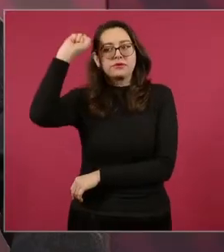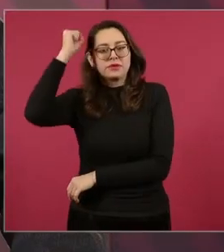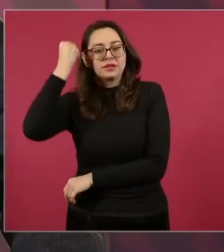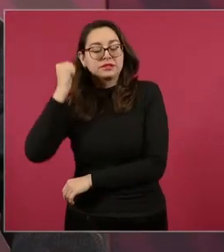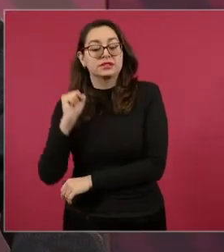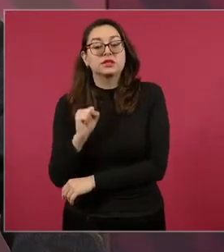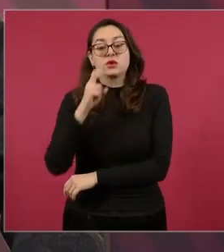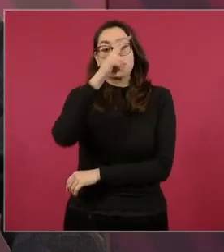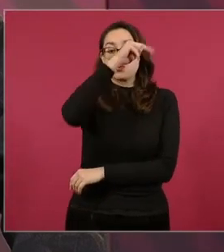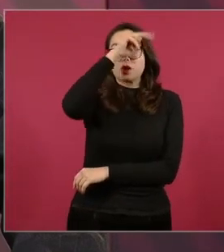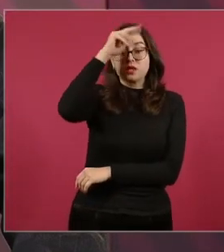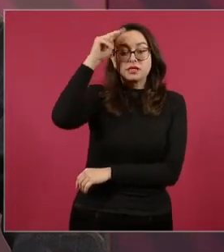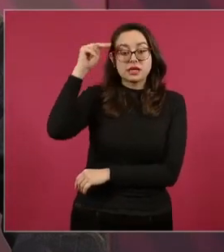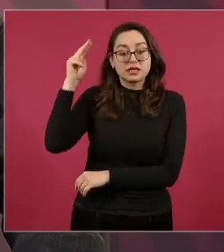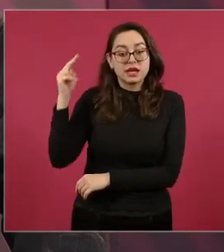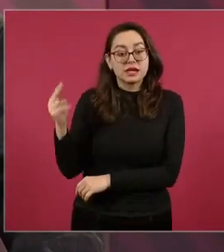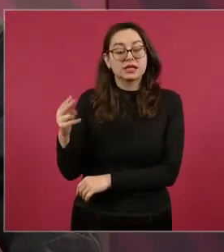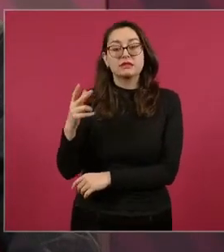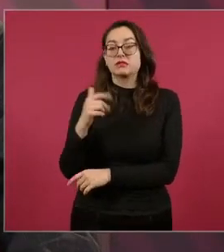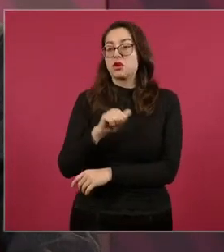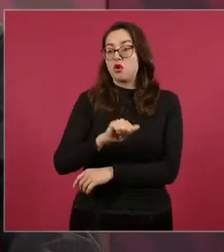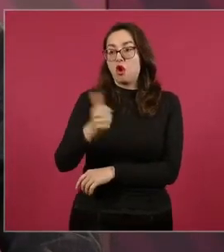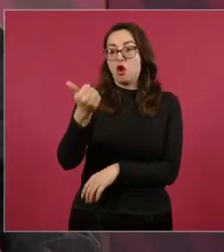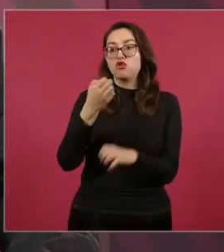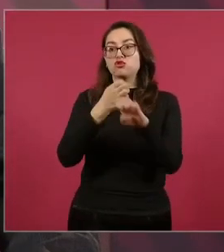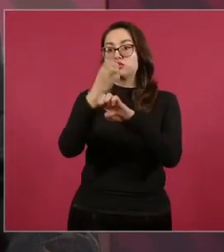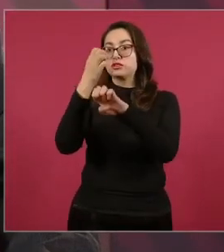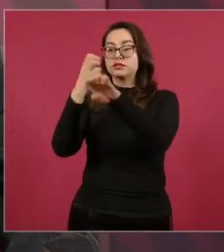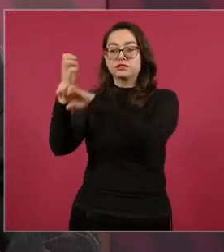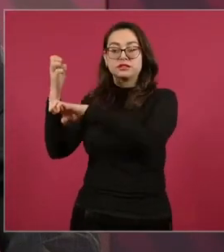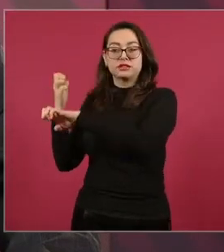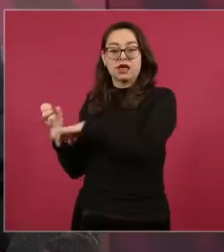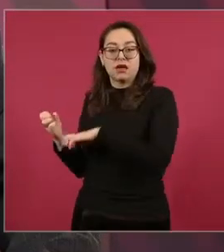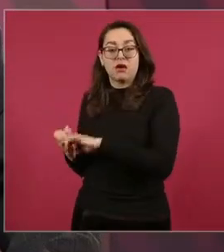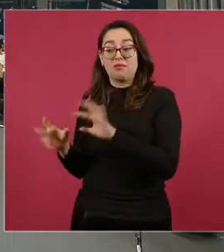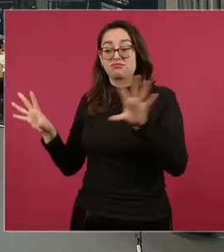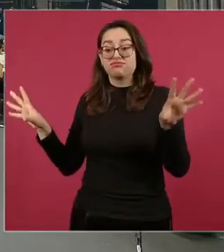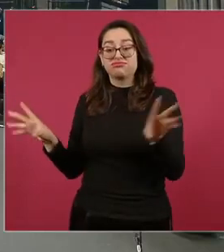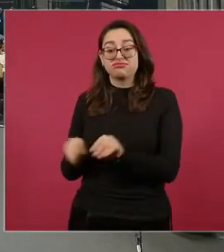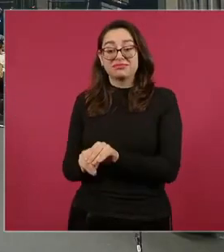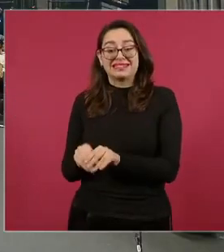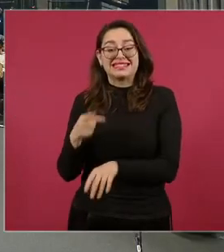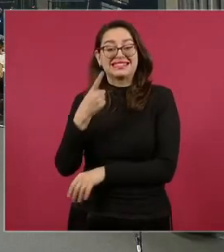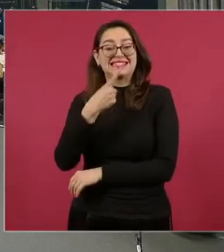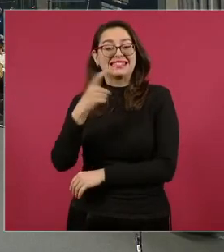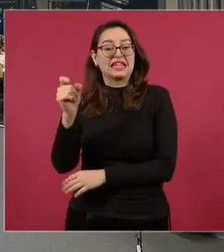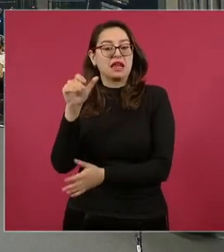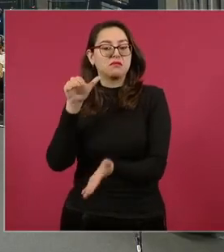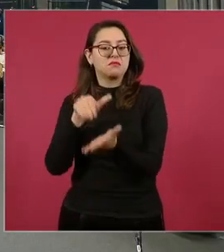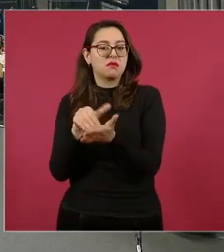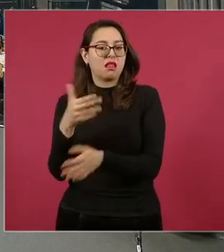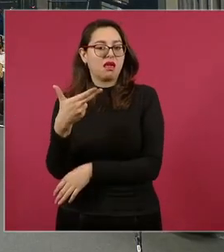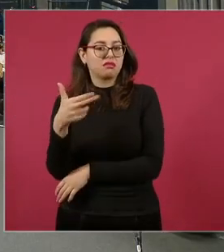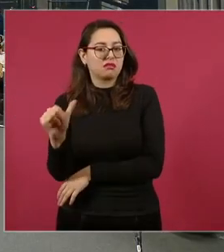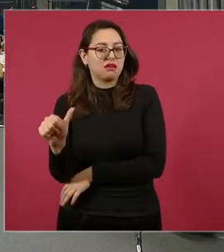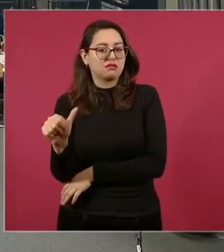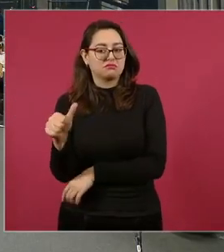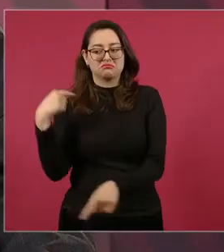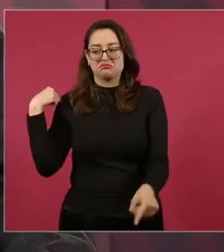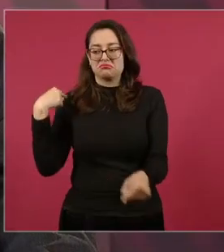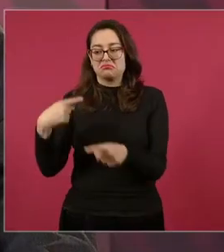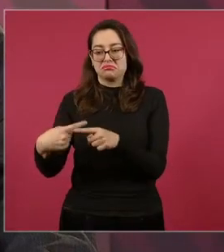Nayarit y en otros estados. Entonces, vamos muy